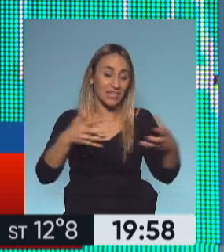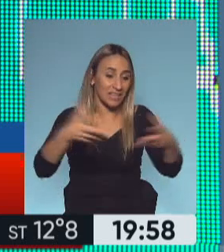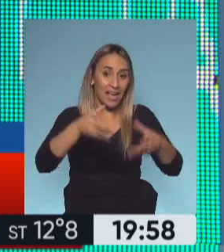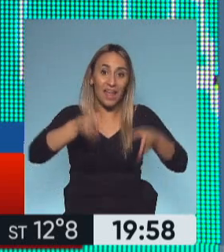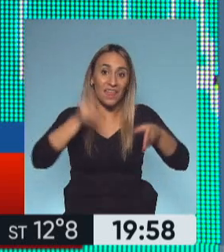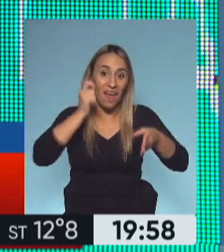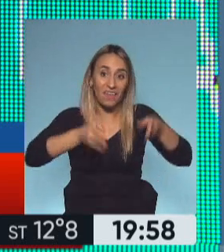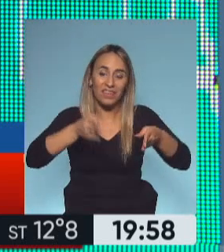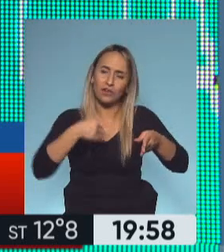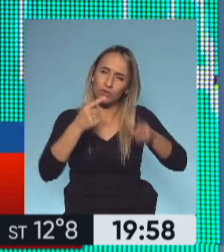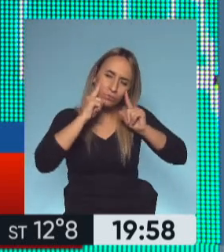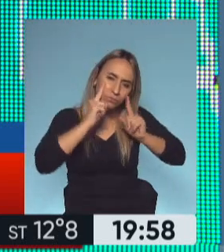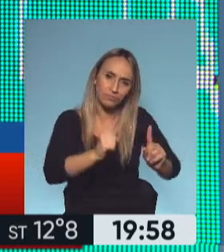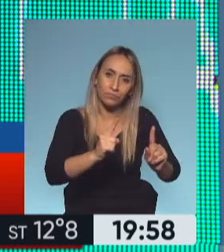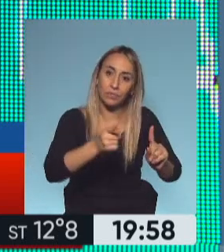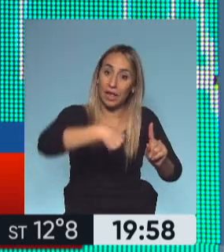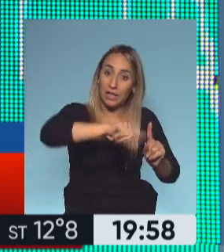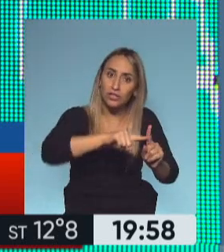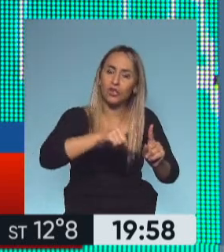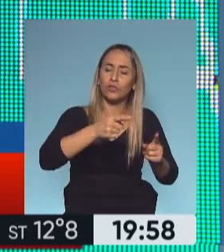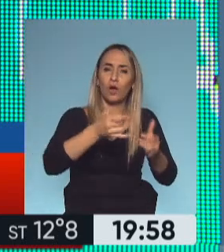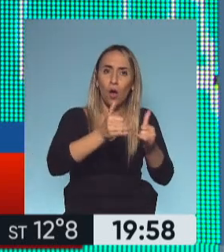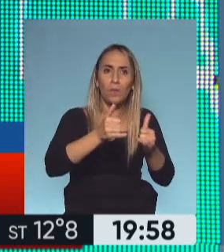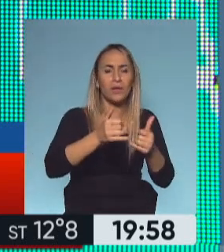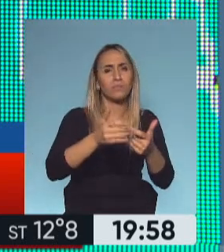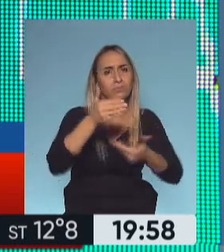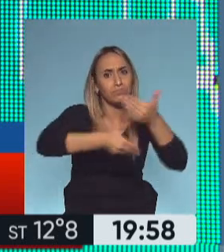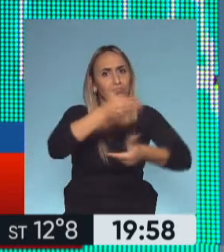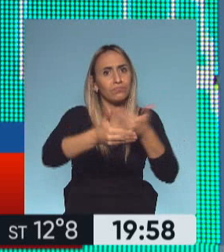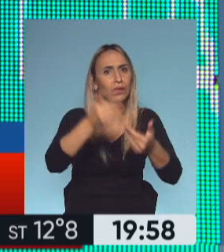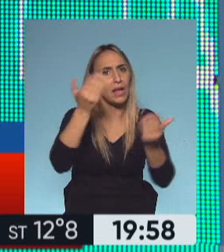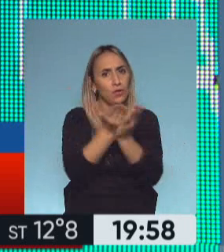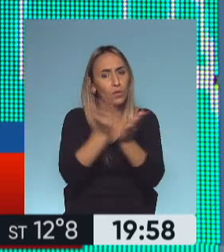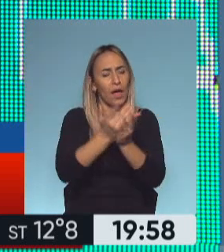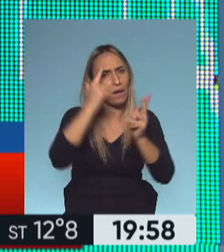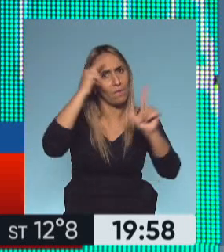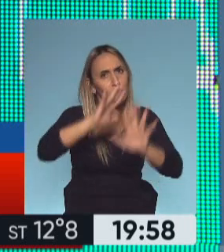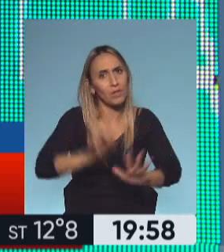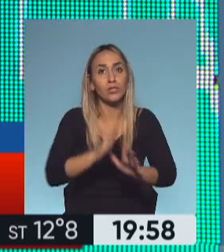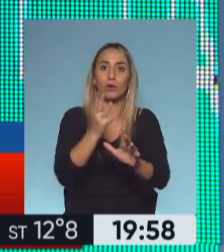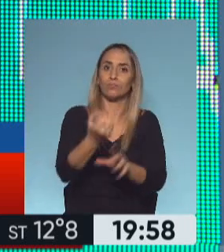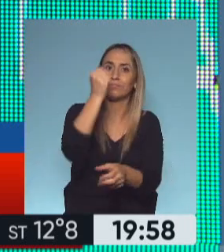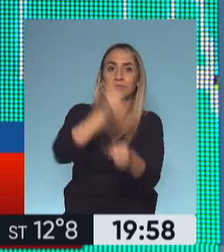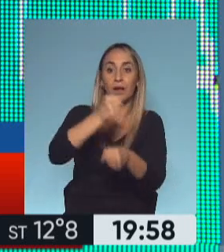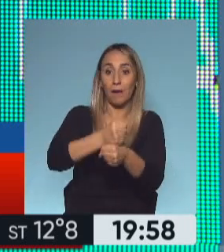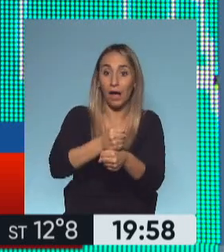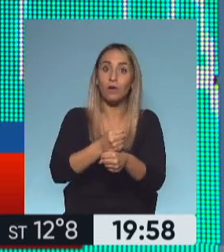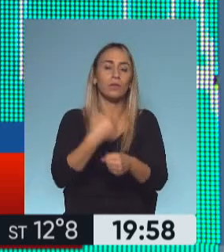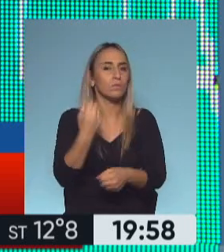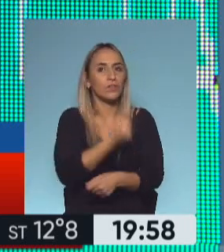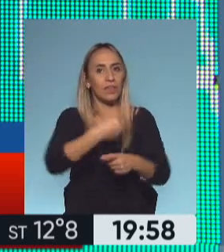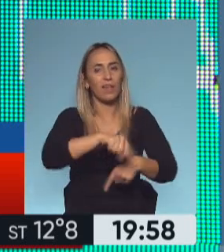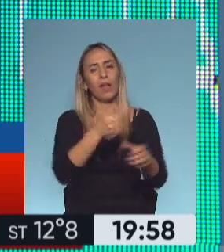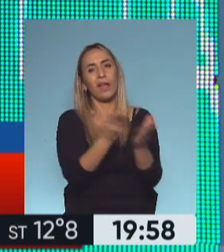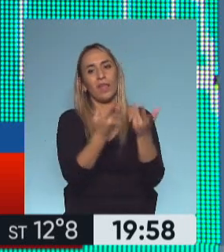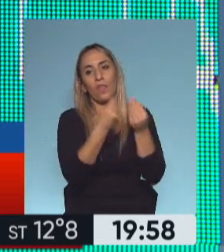seguir apostando y apuntalando para que sean jóvenes con capacidades para trabajar, y para eso necesitamos obviamente que no dejen sus estudios, que no dejen